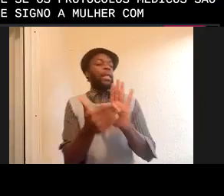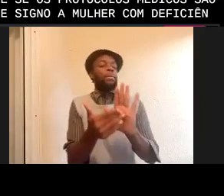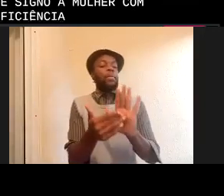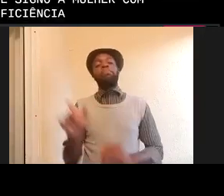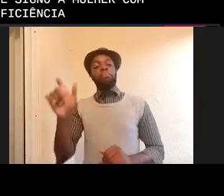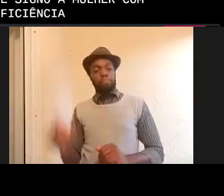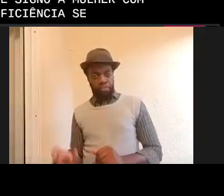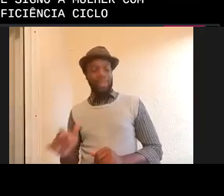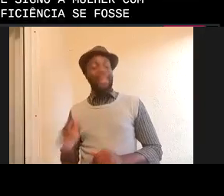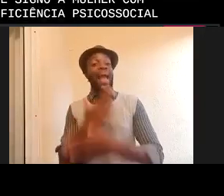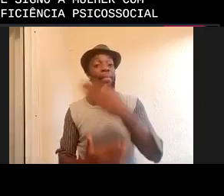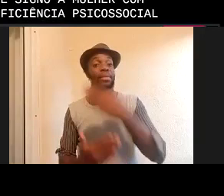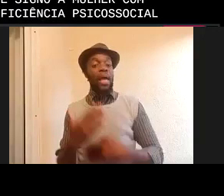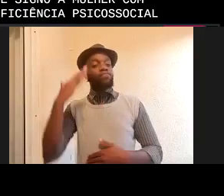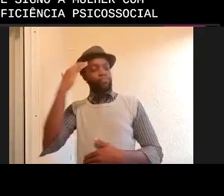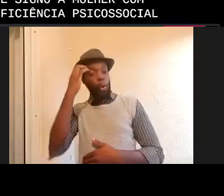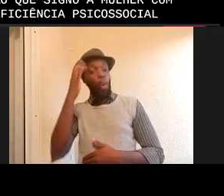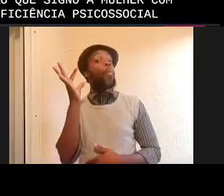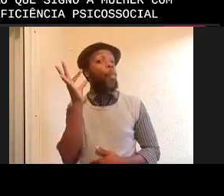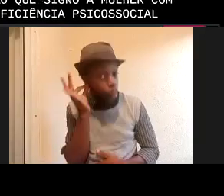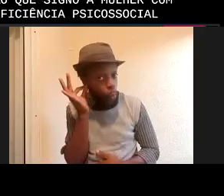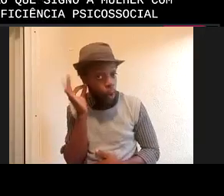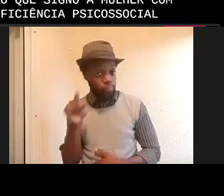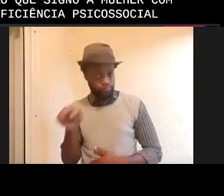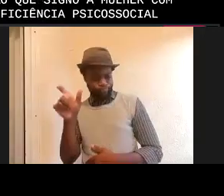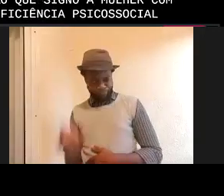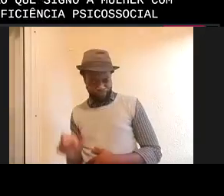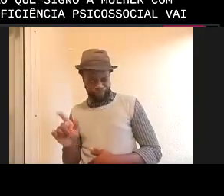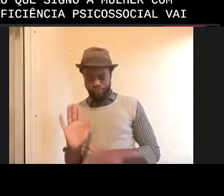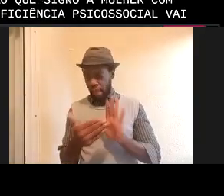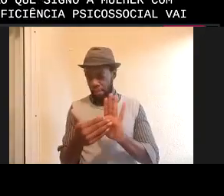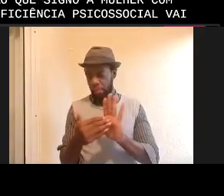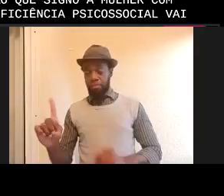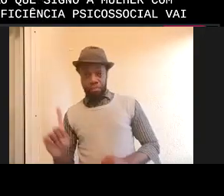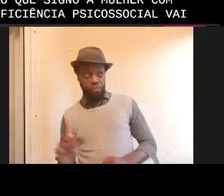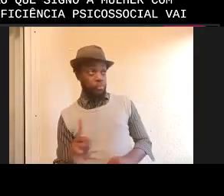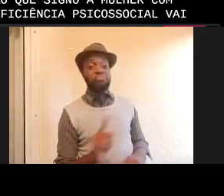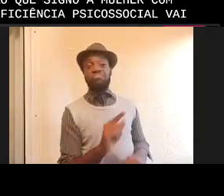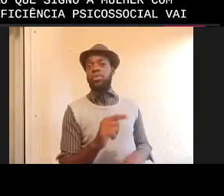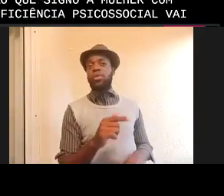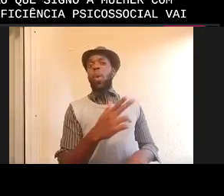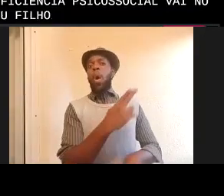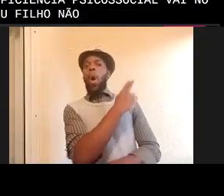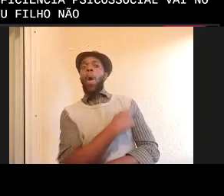psicosocial va y tiene a su hijo en un hospital